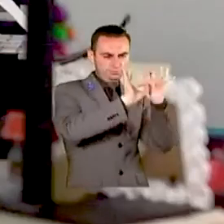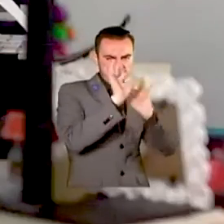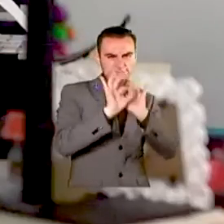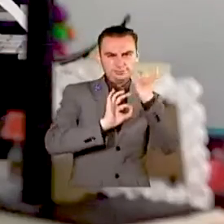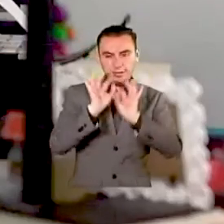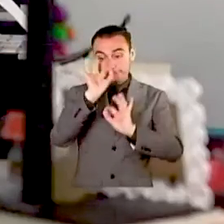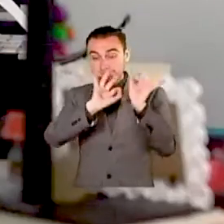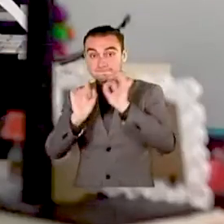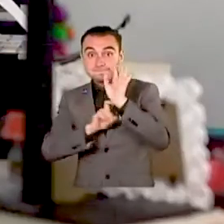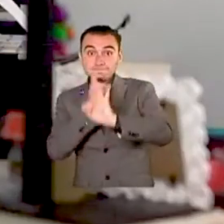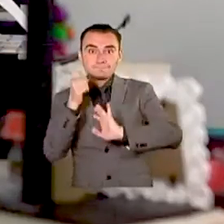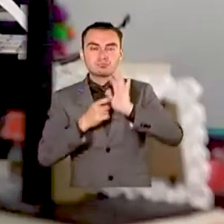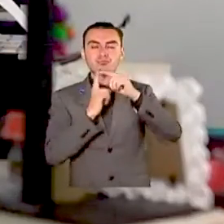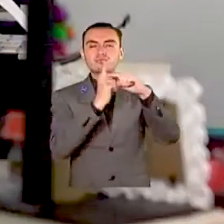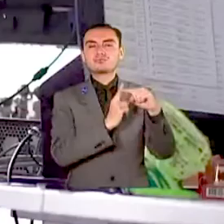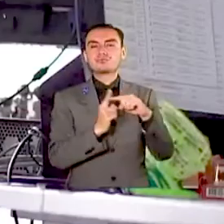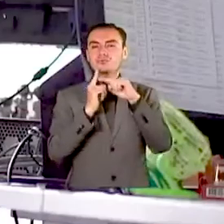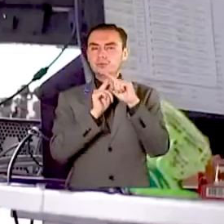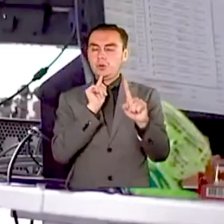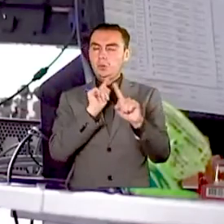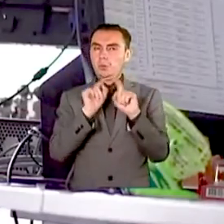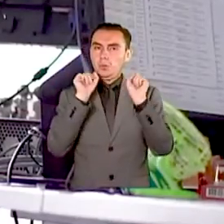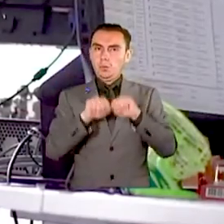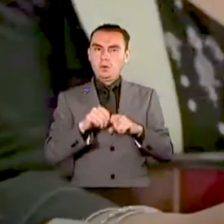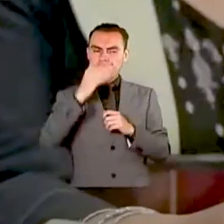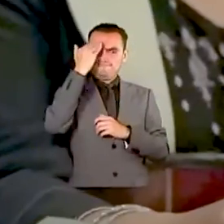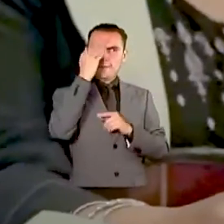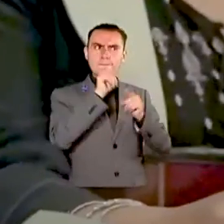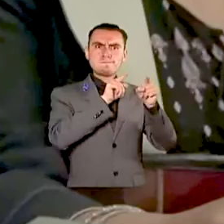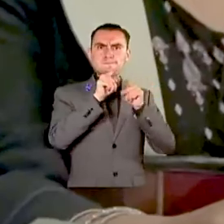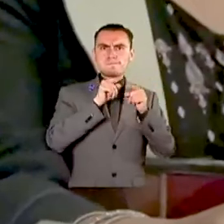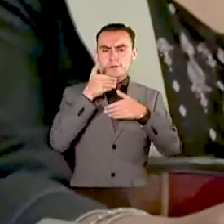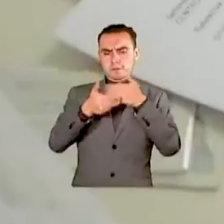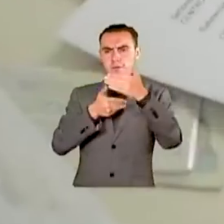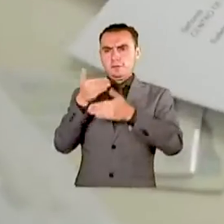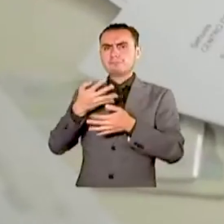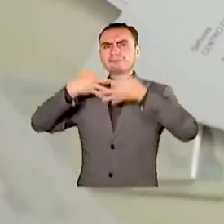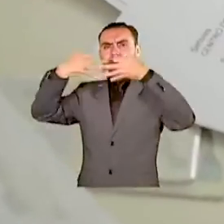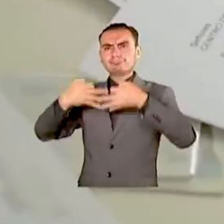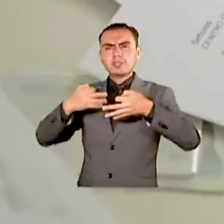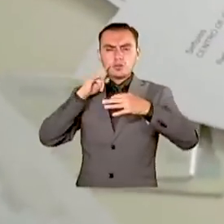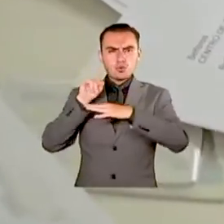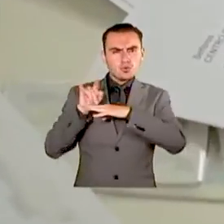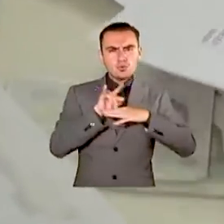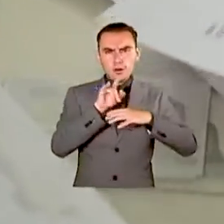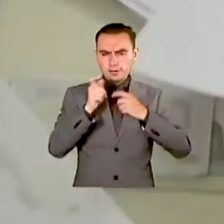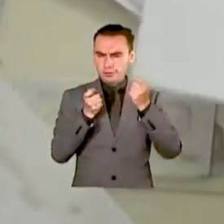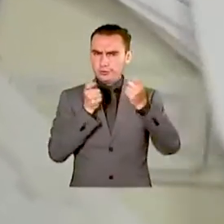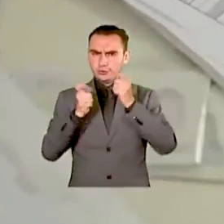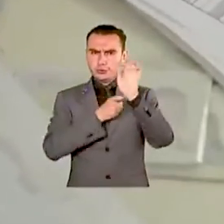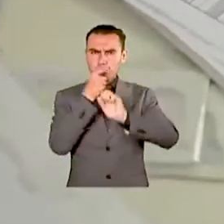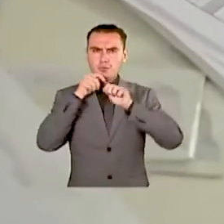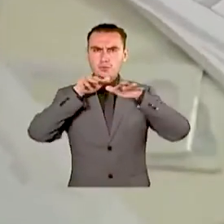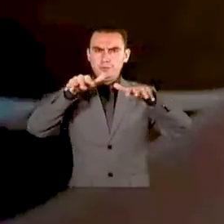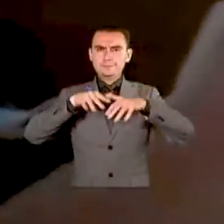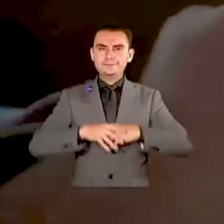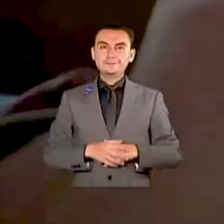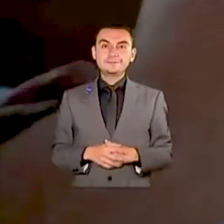función preventiva de la Procuraduría para poder anticiparse y ejercer con eficacia la vigilancia y el control sobre lo